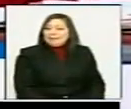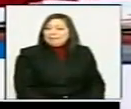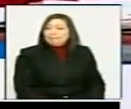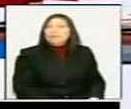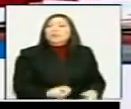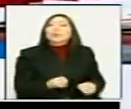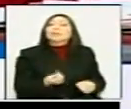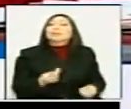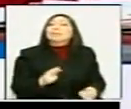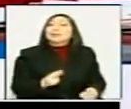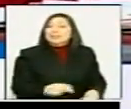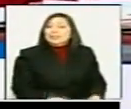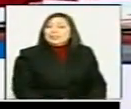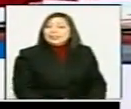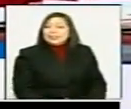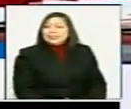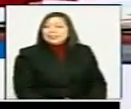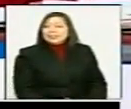Sobrecostos.